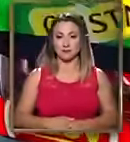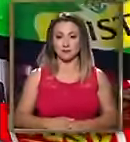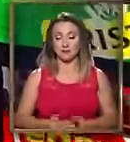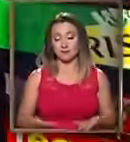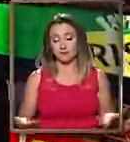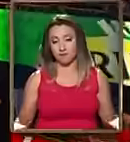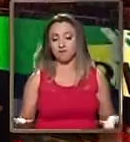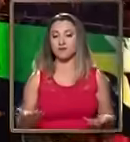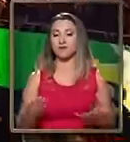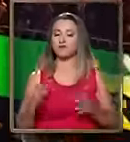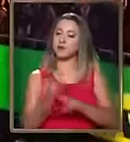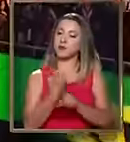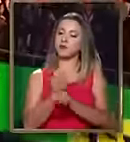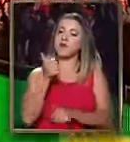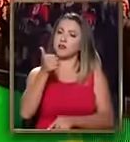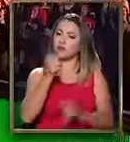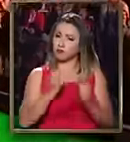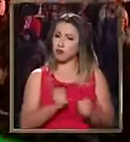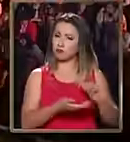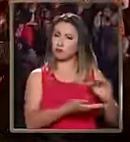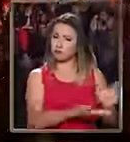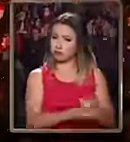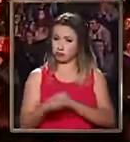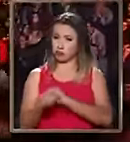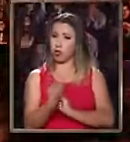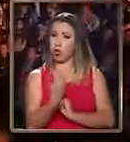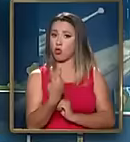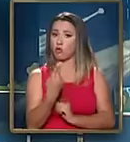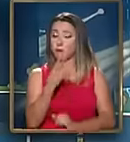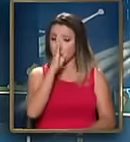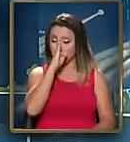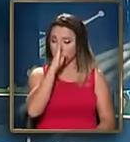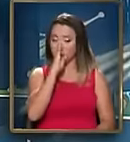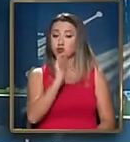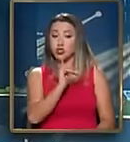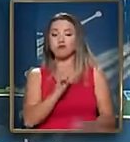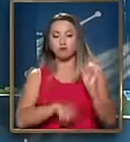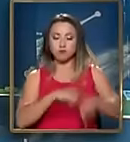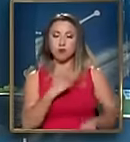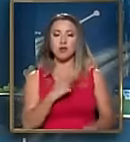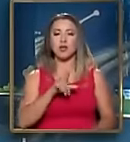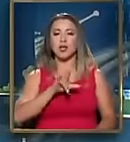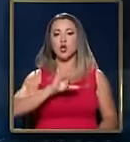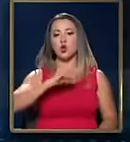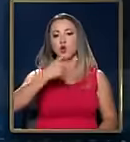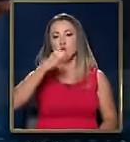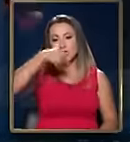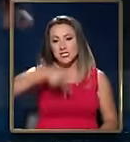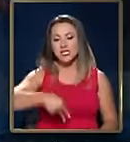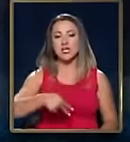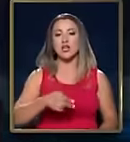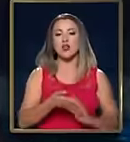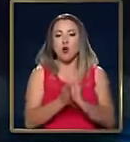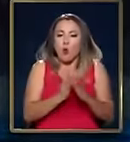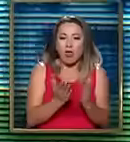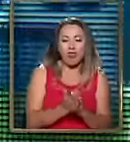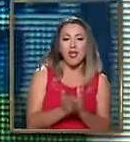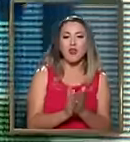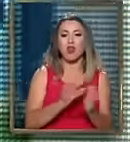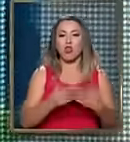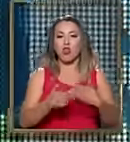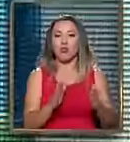Fue entonces cuando hablé con el director si podía llegar al Luchín. Ya me dijo, y era una cosa increíble porque el Luchín agarraba sus cuadernos y se los